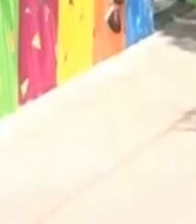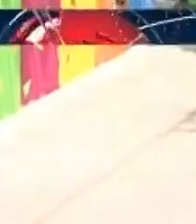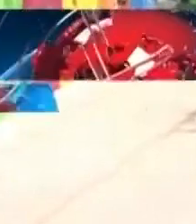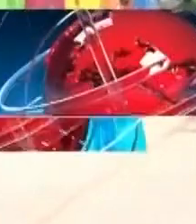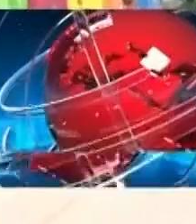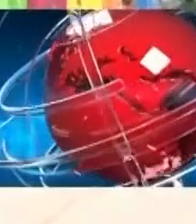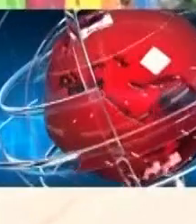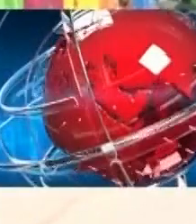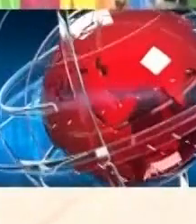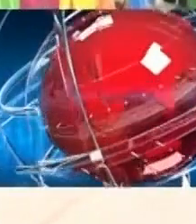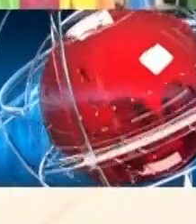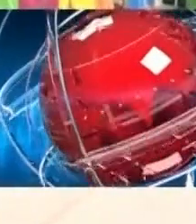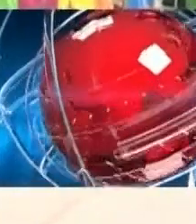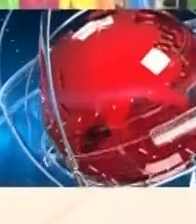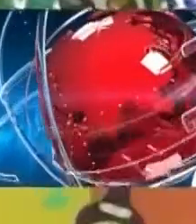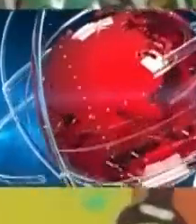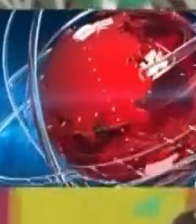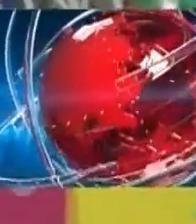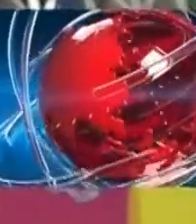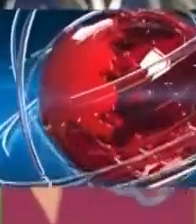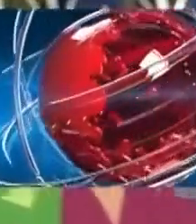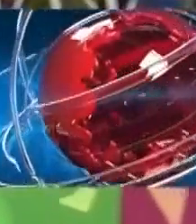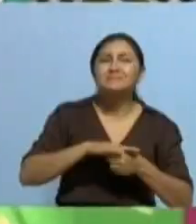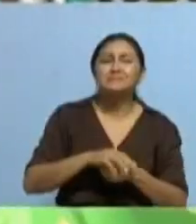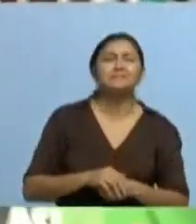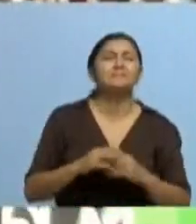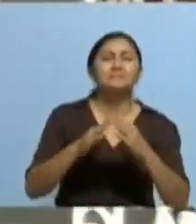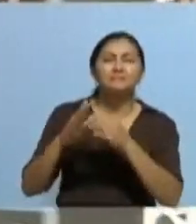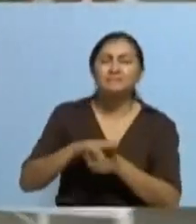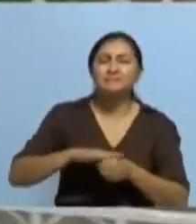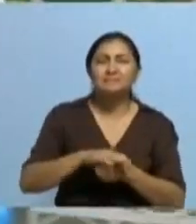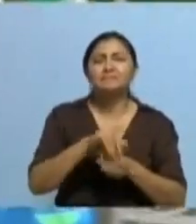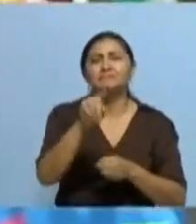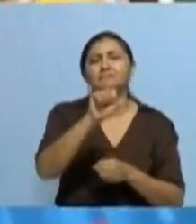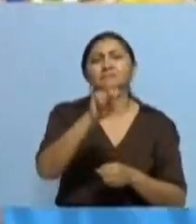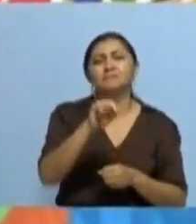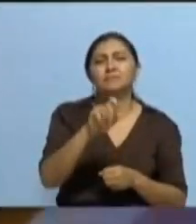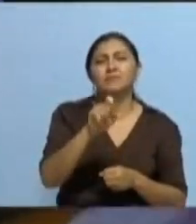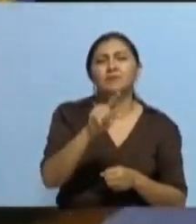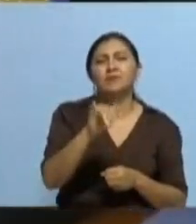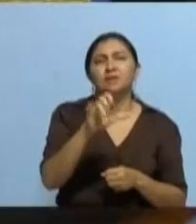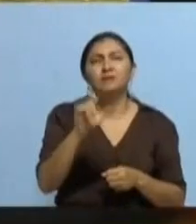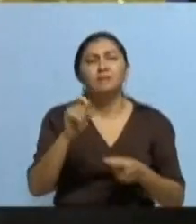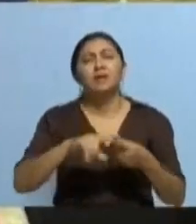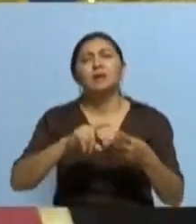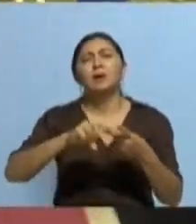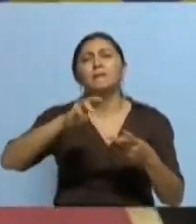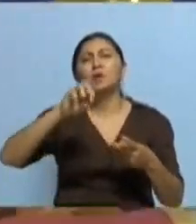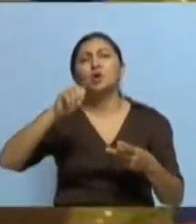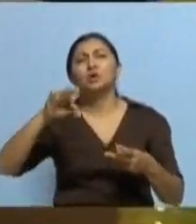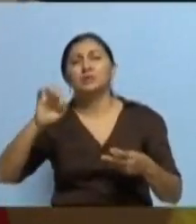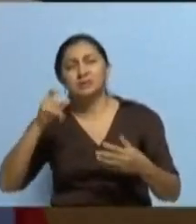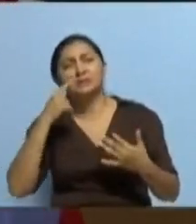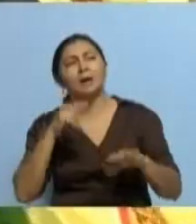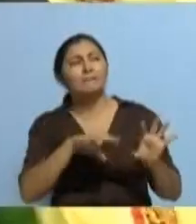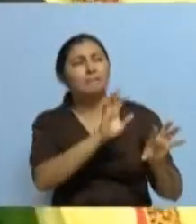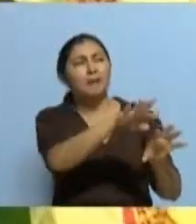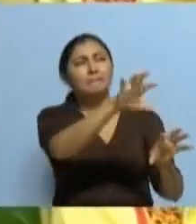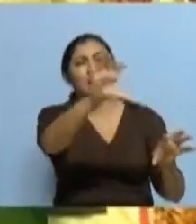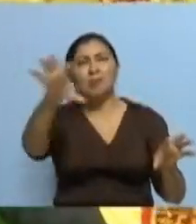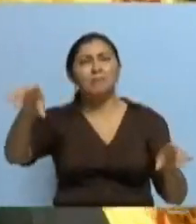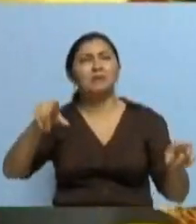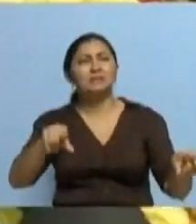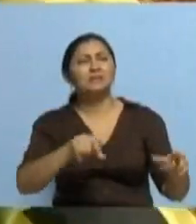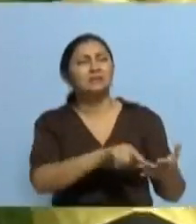Las casas de los barrios San Felipe y Montes ya se encuentran listas para ser elegidas como la mejor decorada en el concurso Fachadas de Carnaval, que